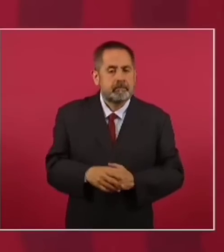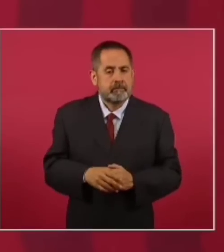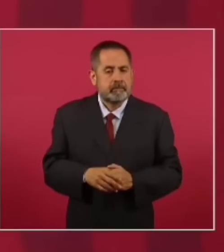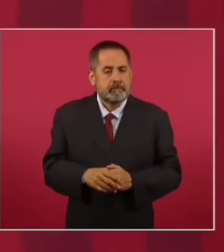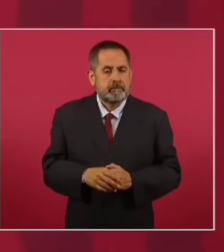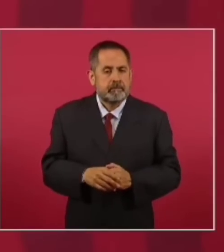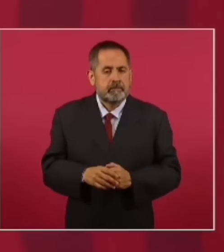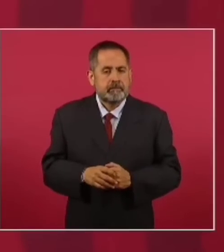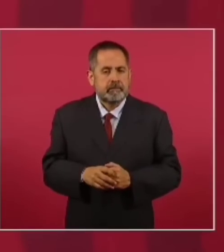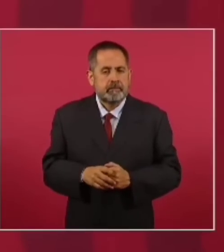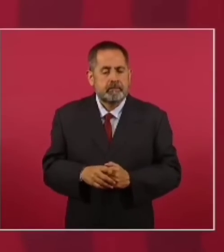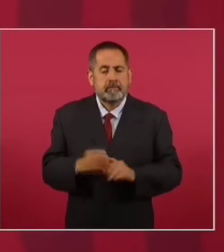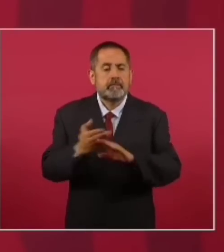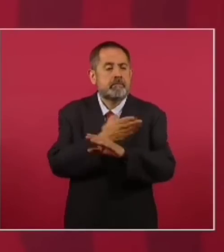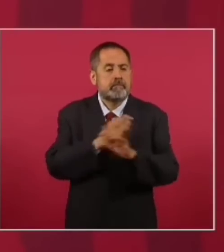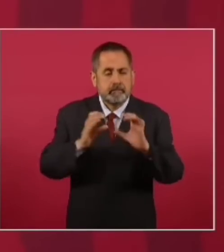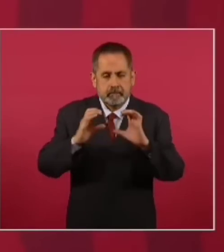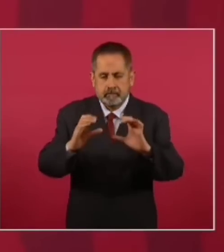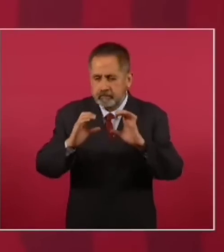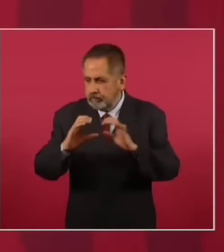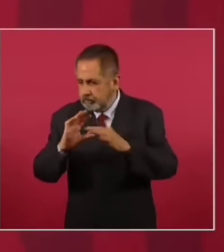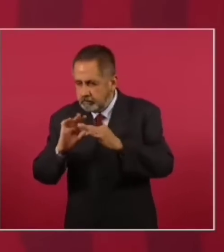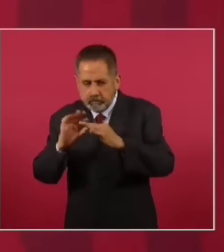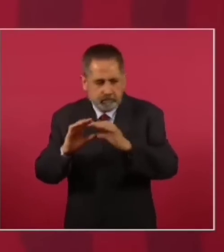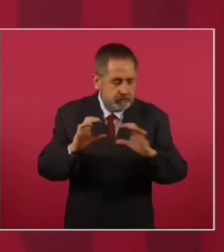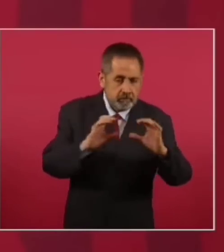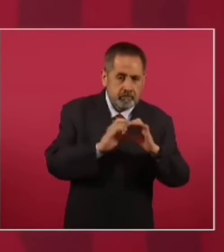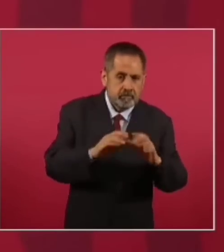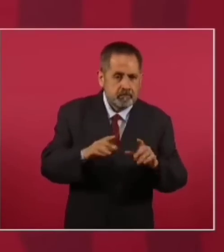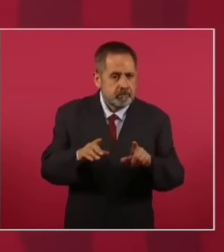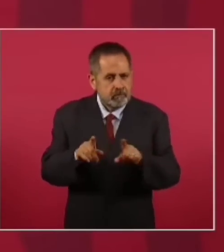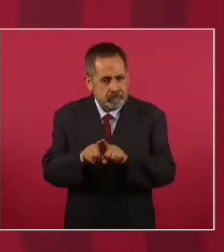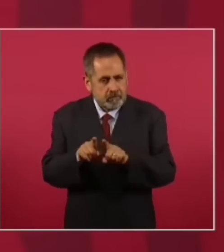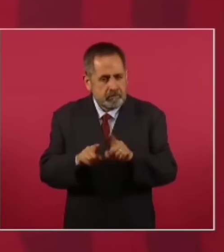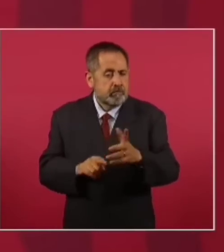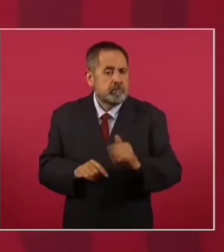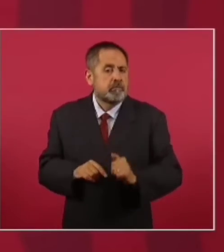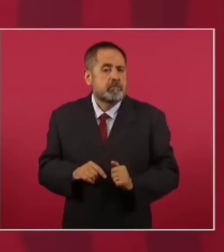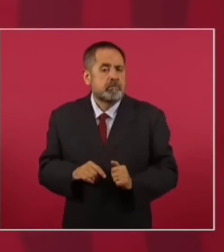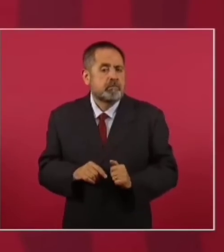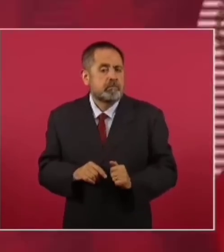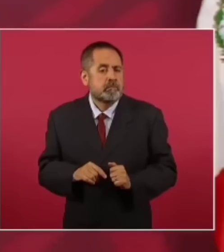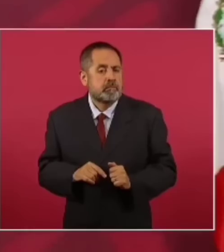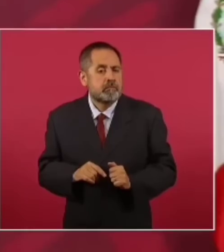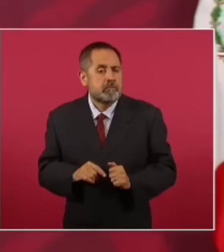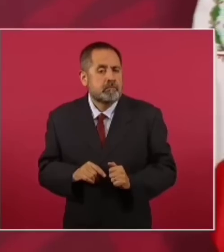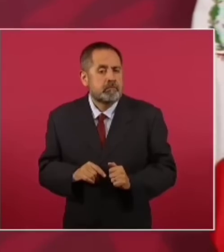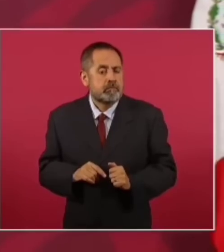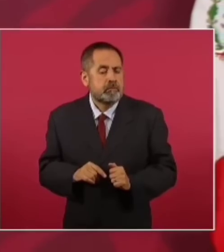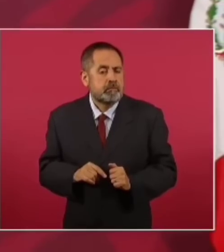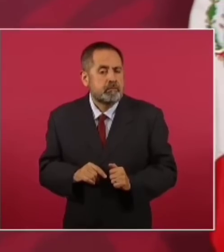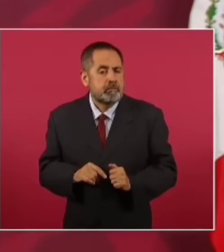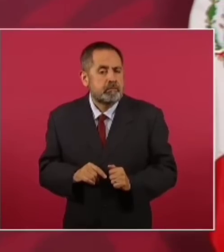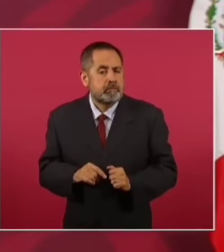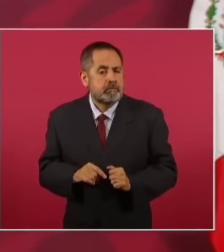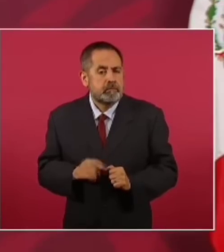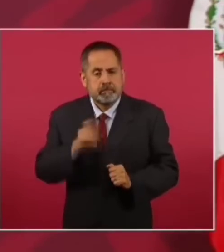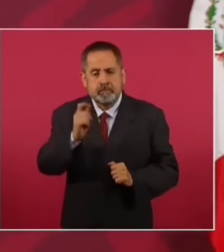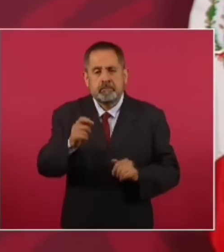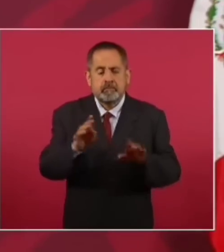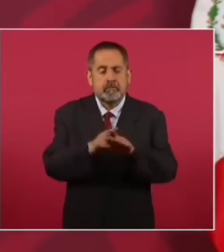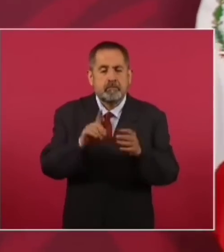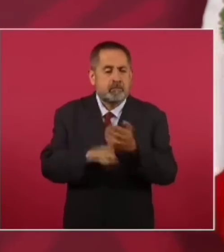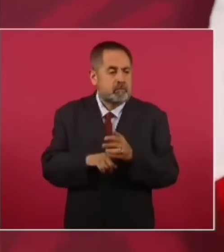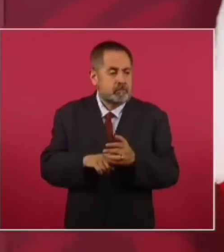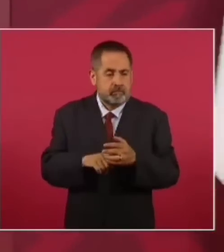la parte preventiva, todo lo que es devolverle